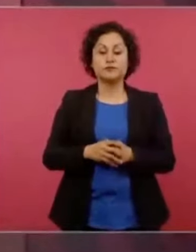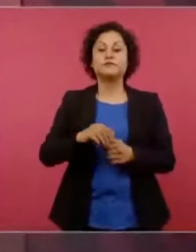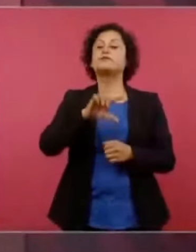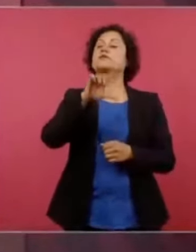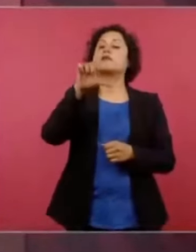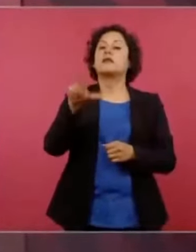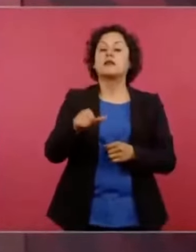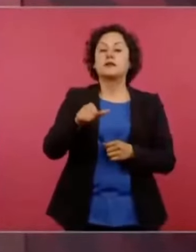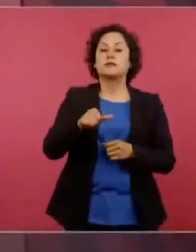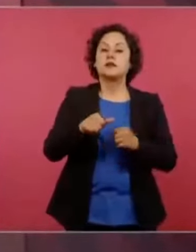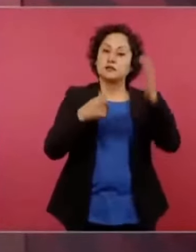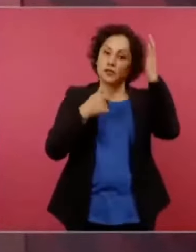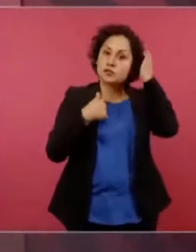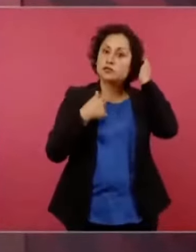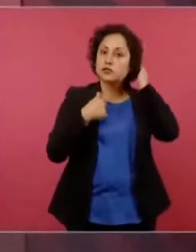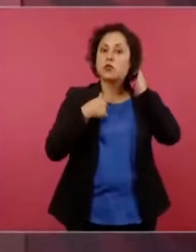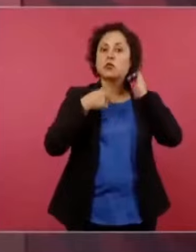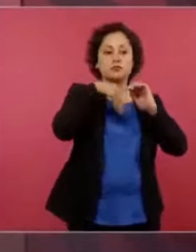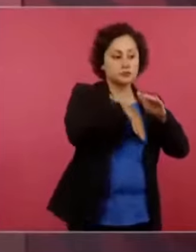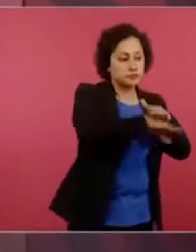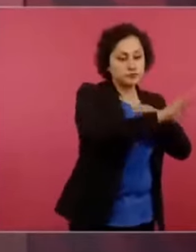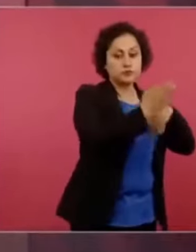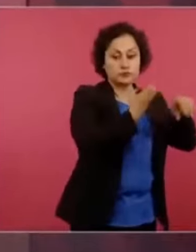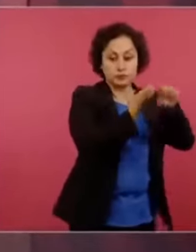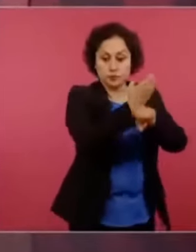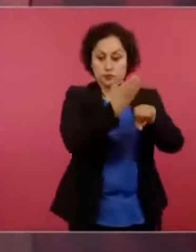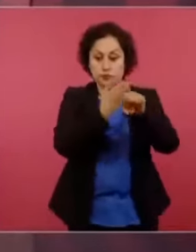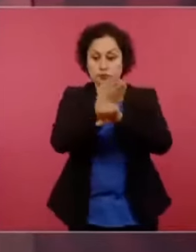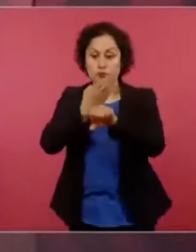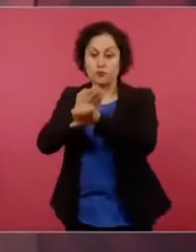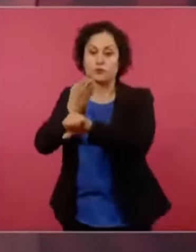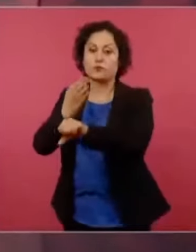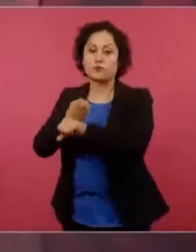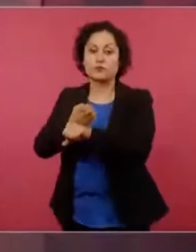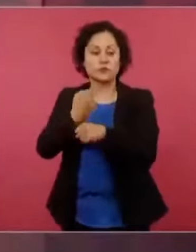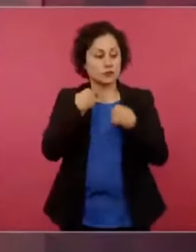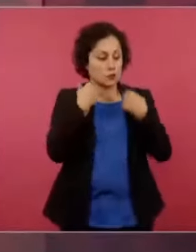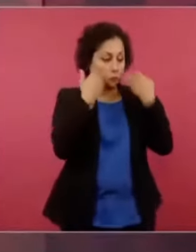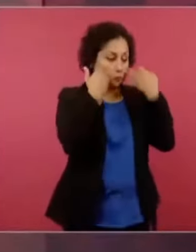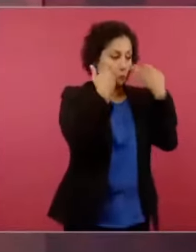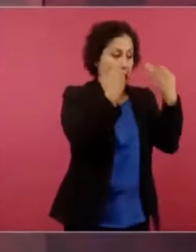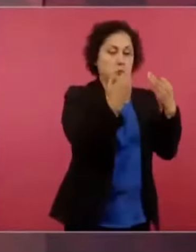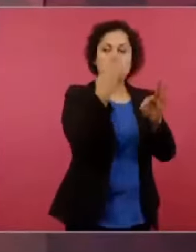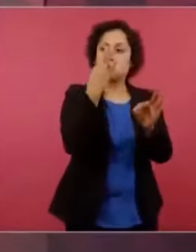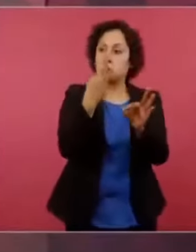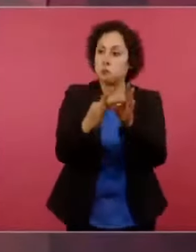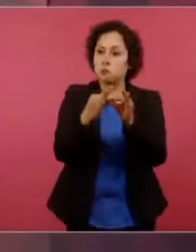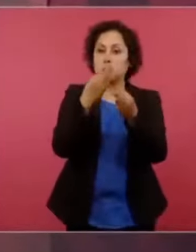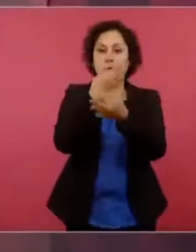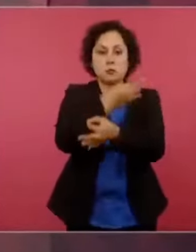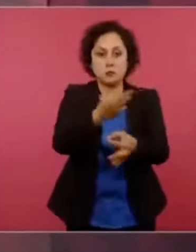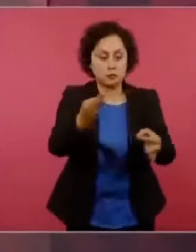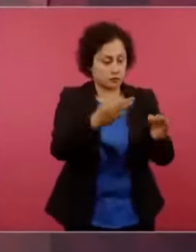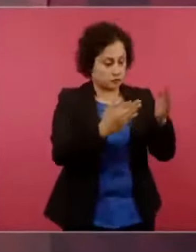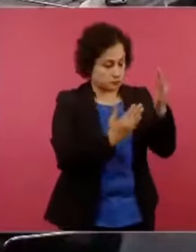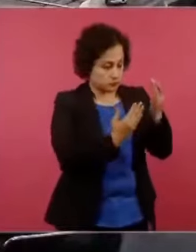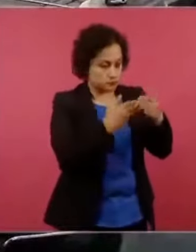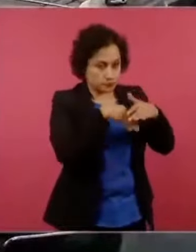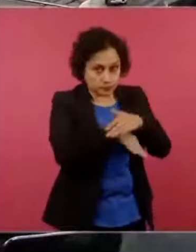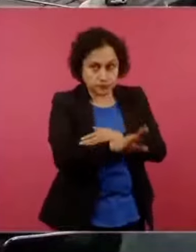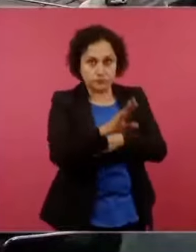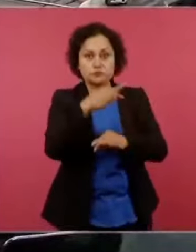visitando estado por estado para decir, ya está terminado. O sea, eso lo adelanto para que